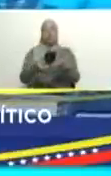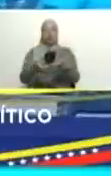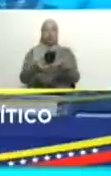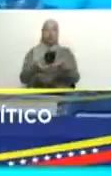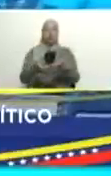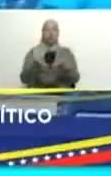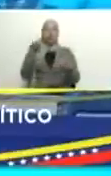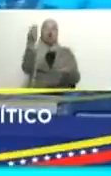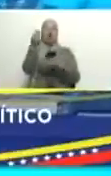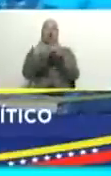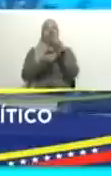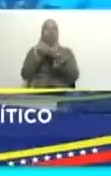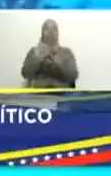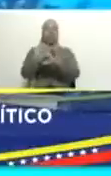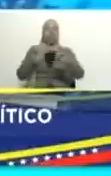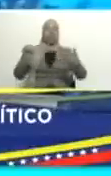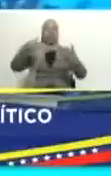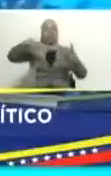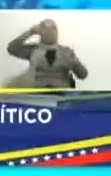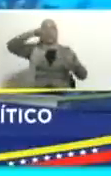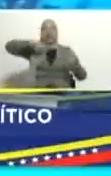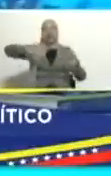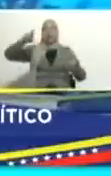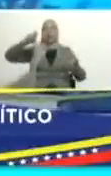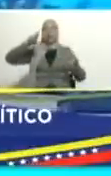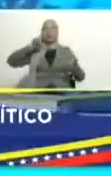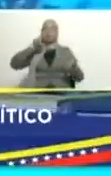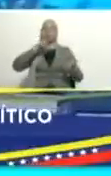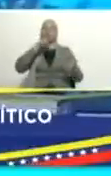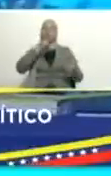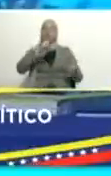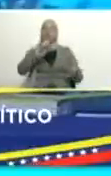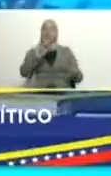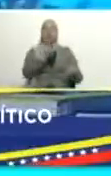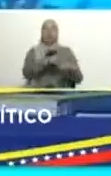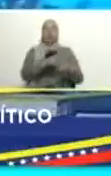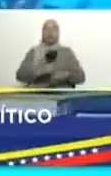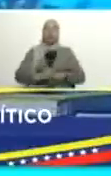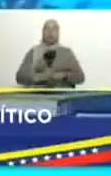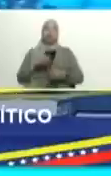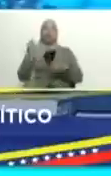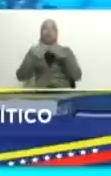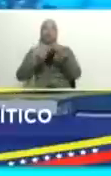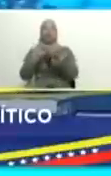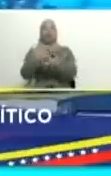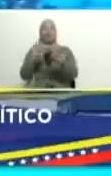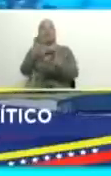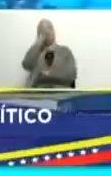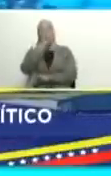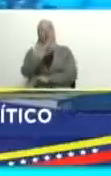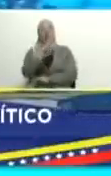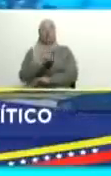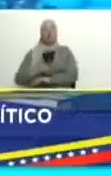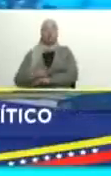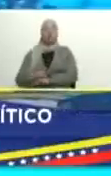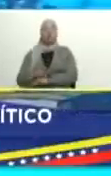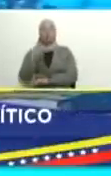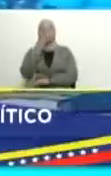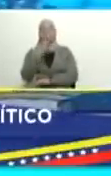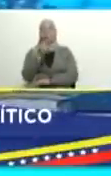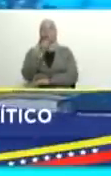y cómo vamos a terminar este año, anótenlo, cómo vamos a terminar este año con